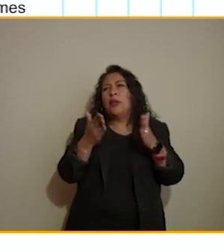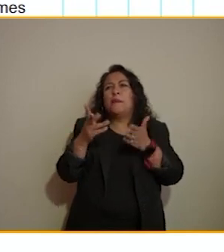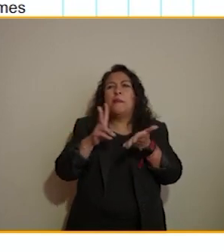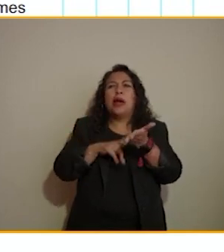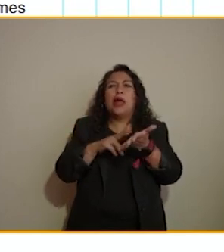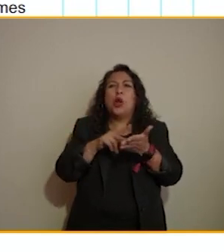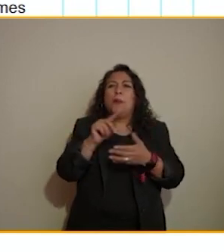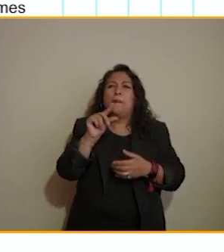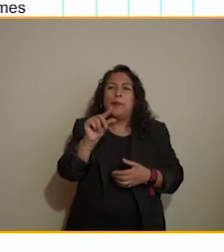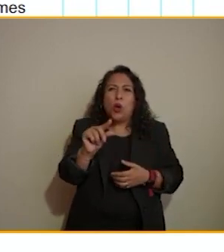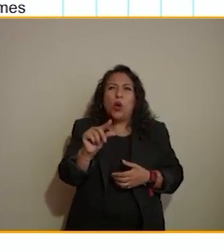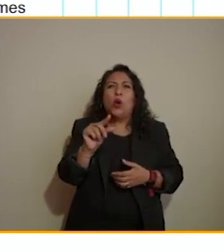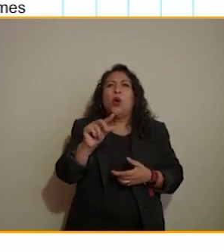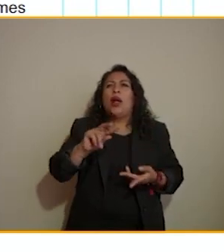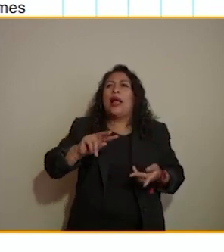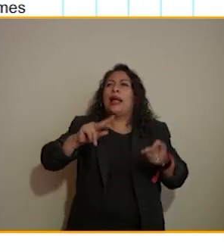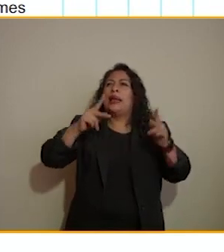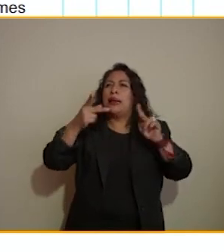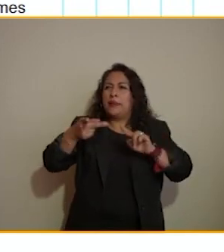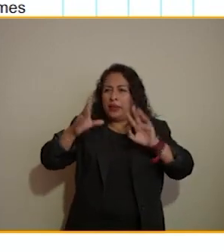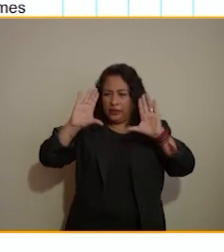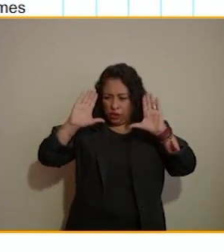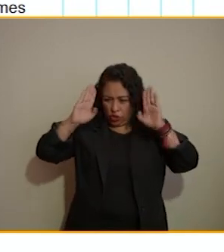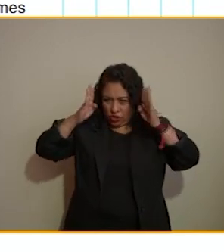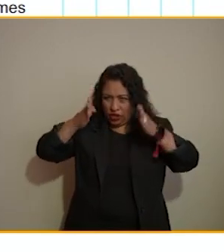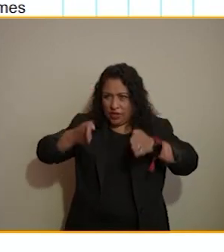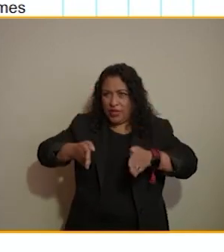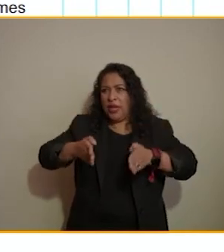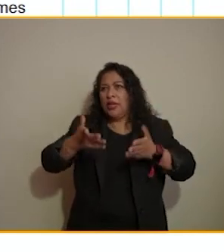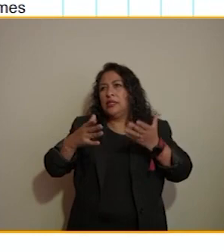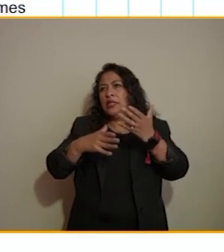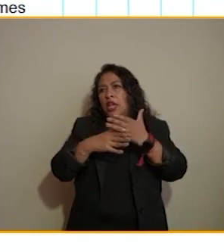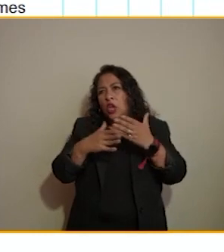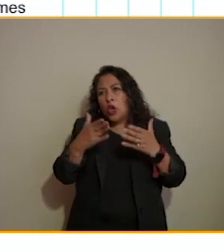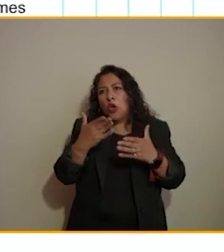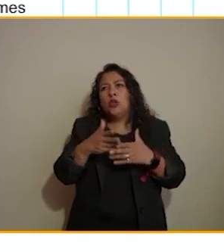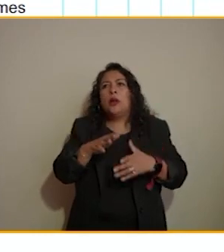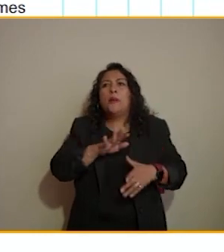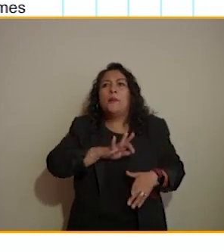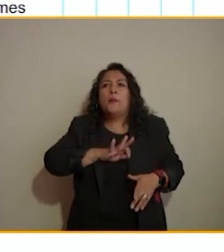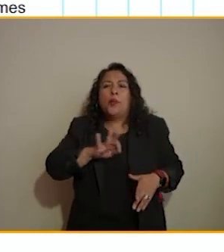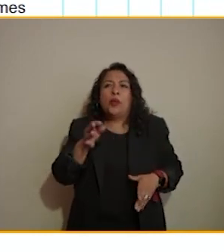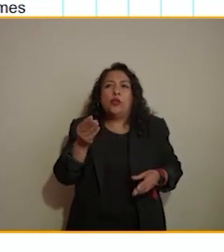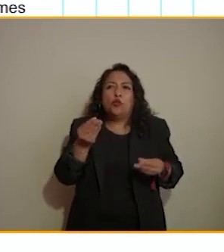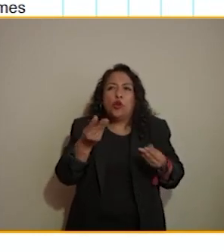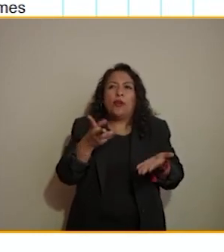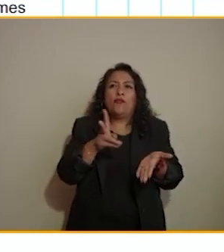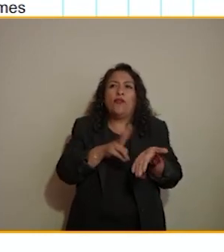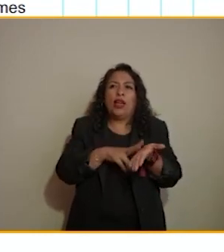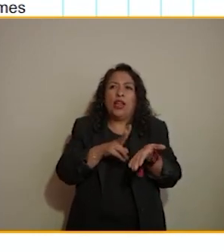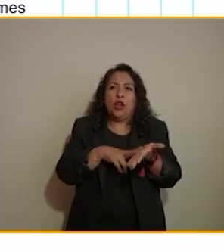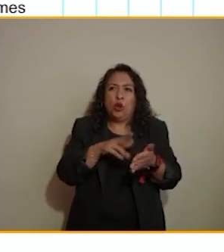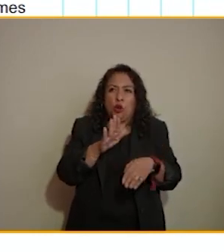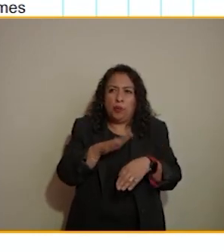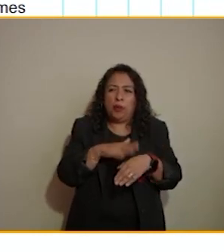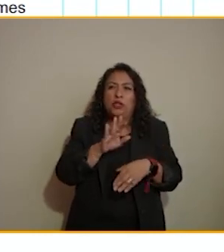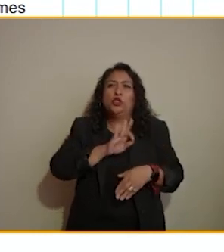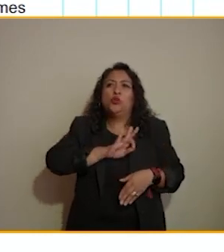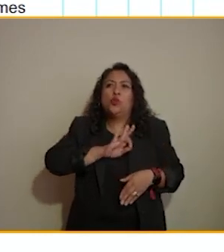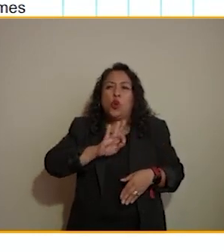valor, en vez de concentrarse en aquellos productos que pueden agregar más valor, que